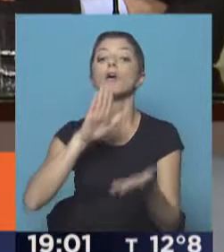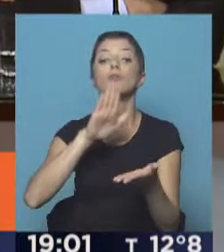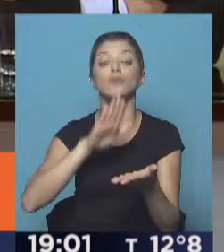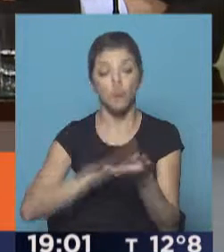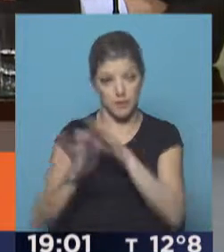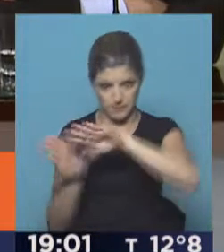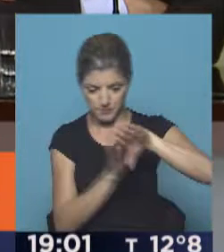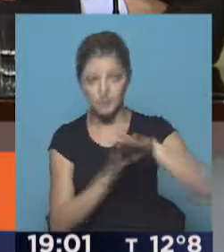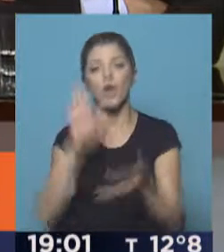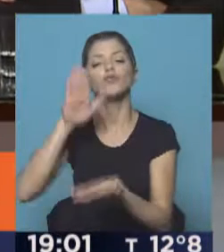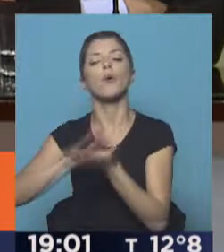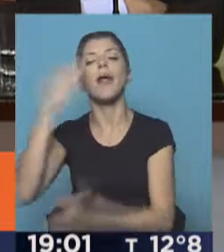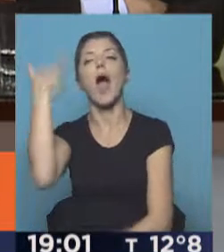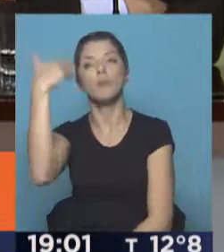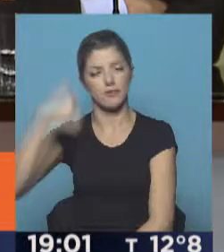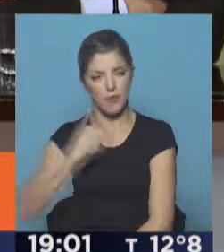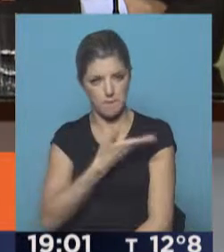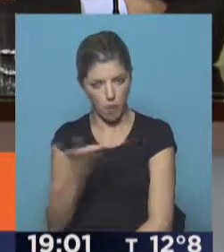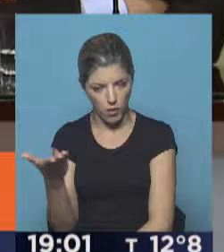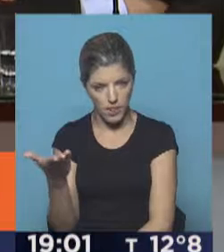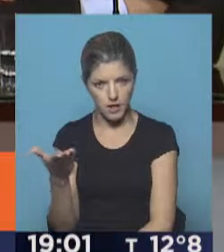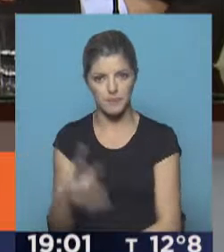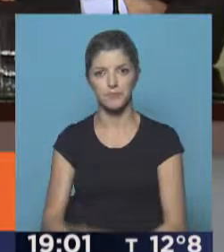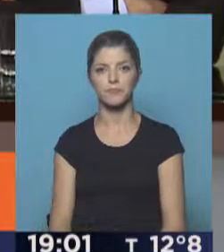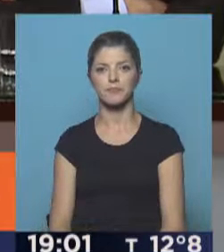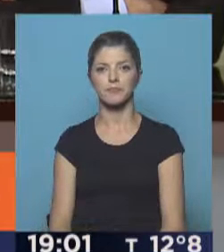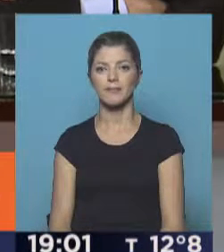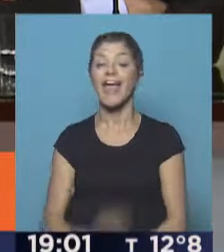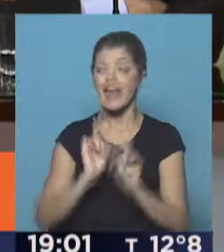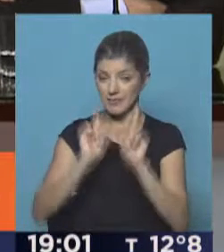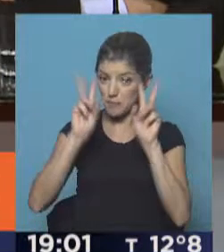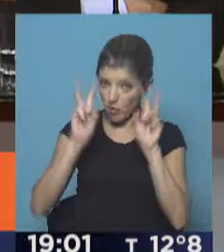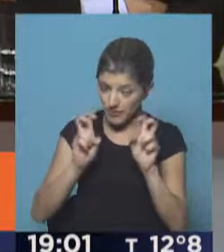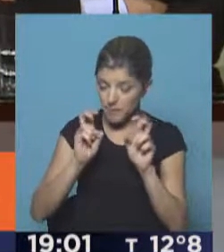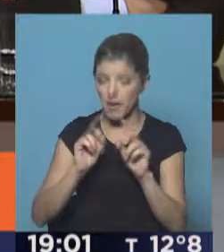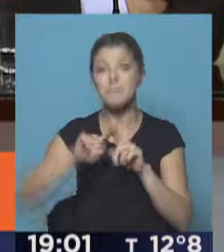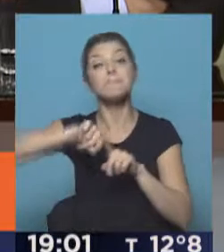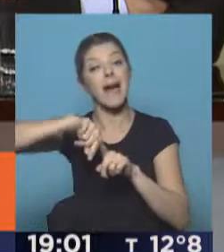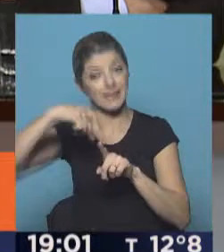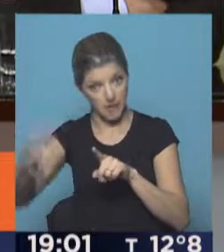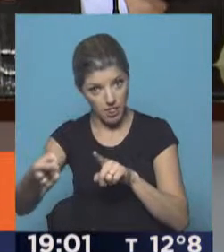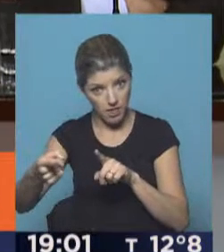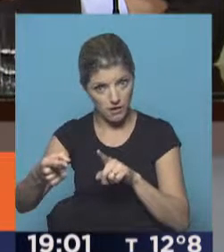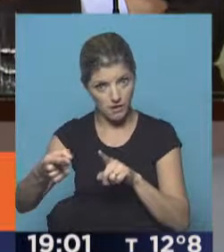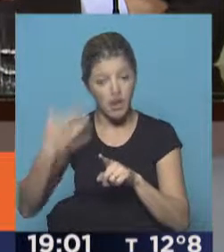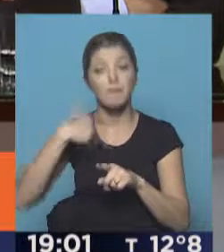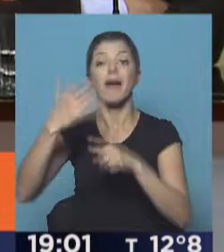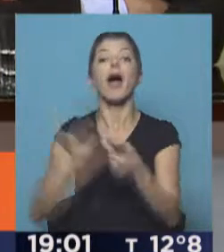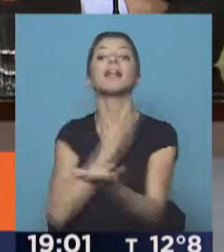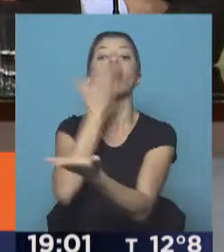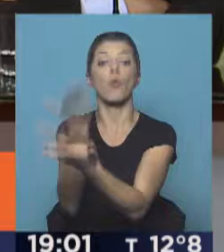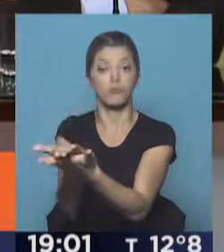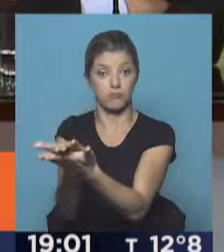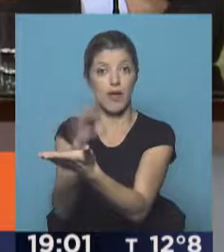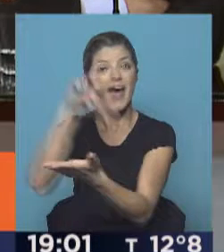pública, esa es una de las cuestiones por las cuales el día de mañana se va a recurrir, se va a presentar el recurso extraordinario, la